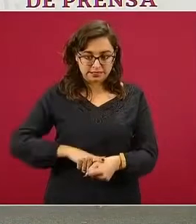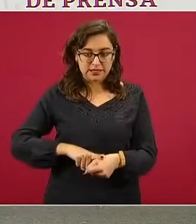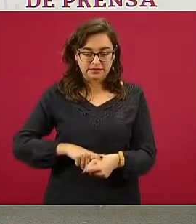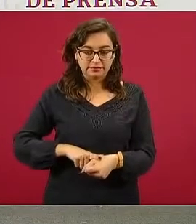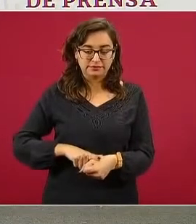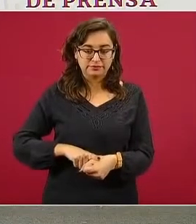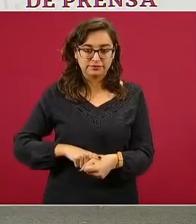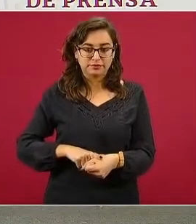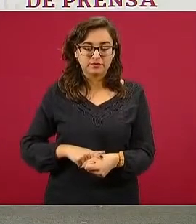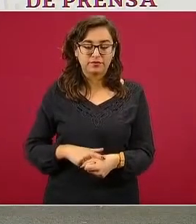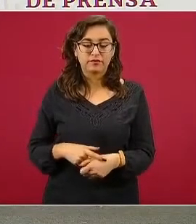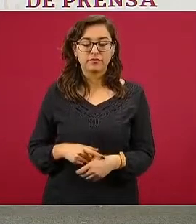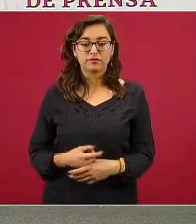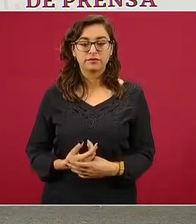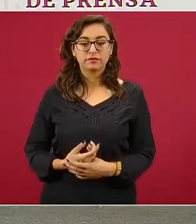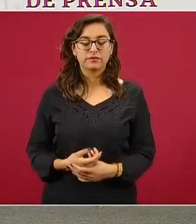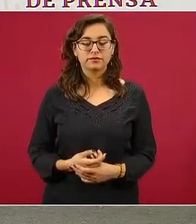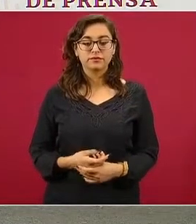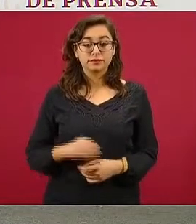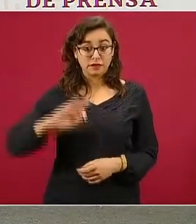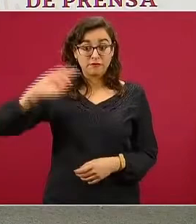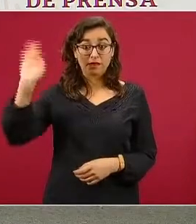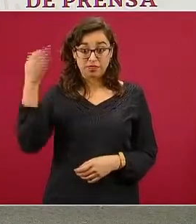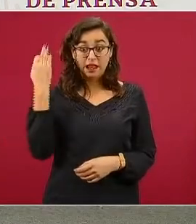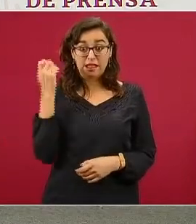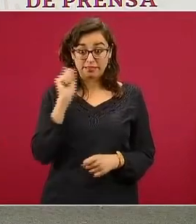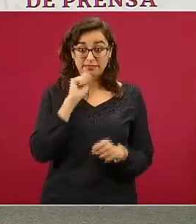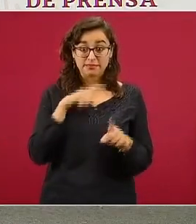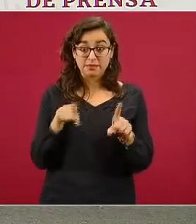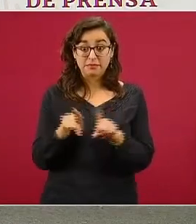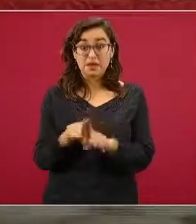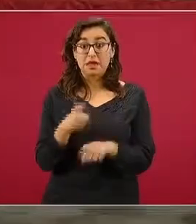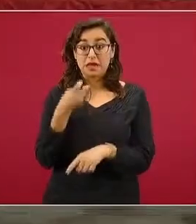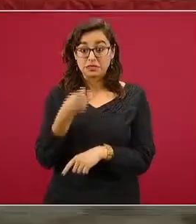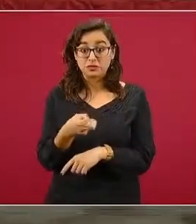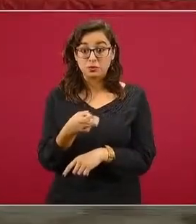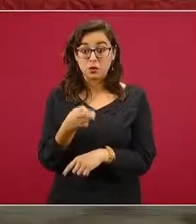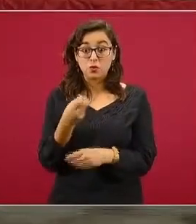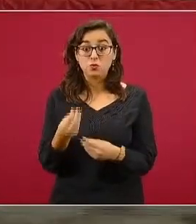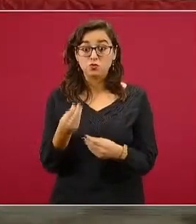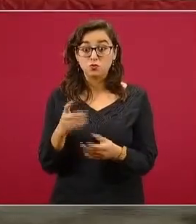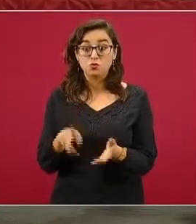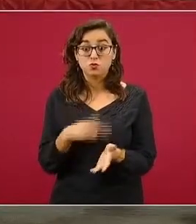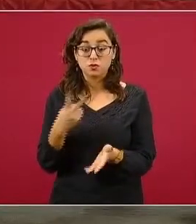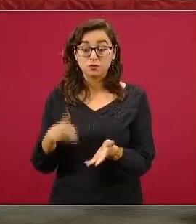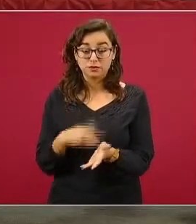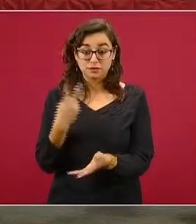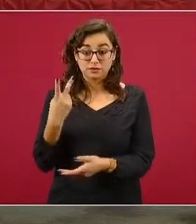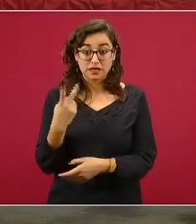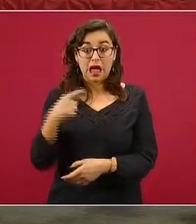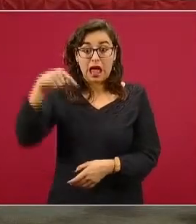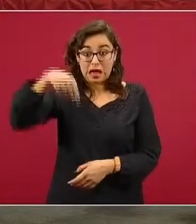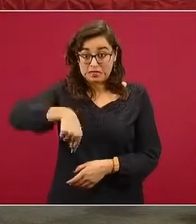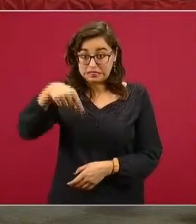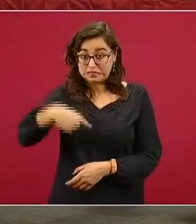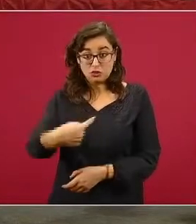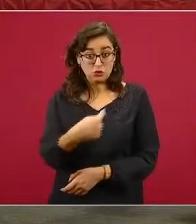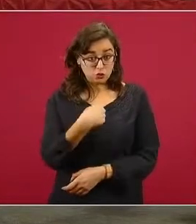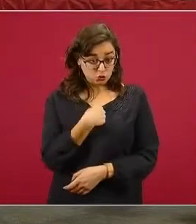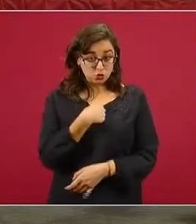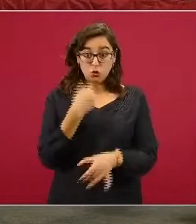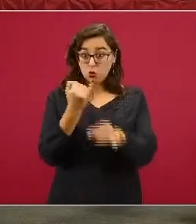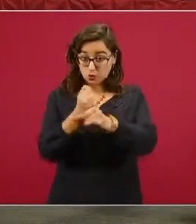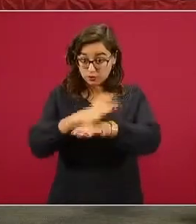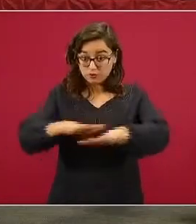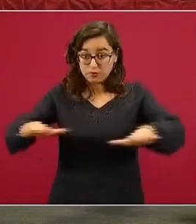y de la Federación. Entonces, insistimos mucho en esto. La información no proviene de aquí, la